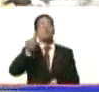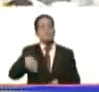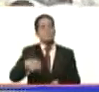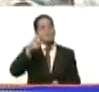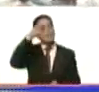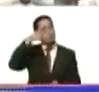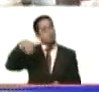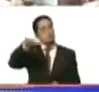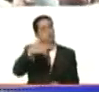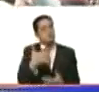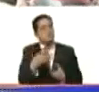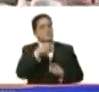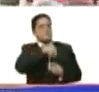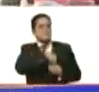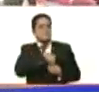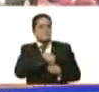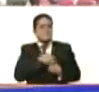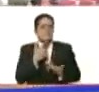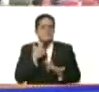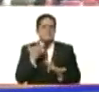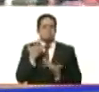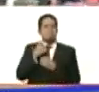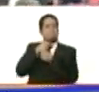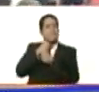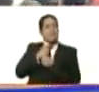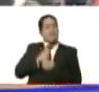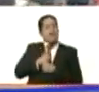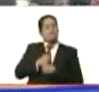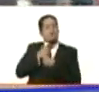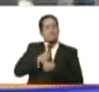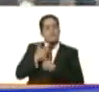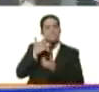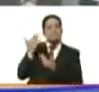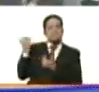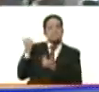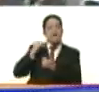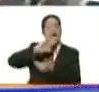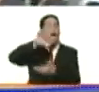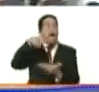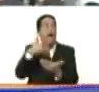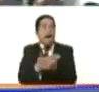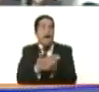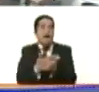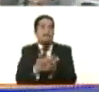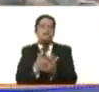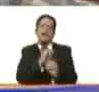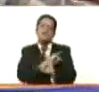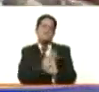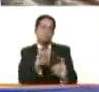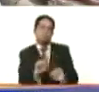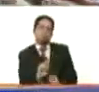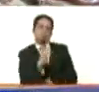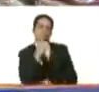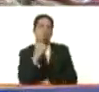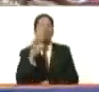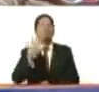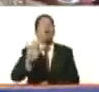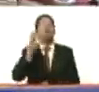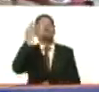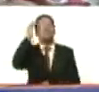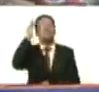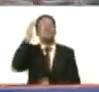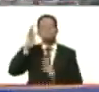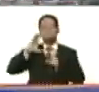de esperanzas, 2 siglos esperando y esperando hasta que llegó el grito rebelde del 4 de febrero de